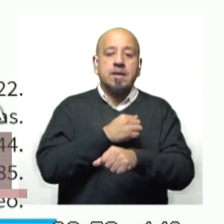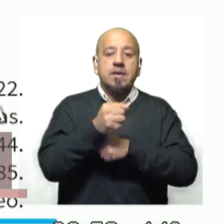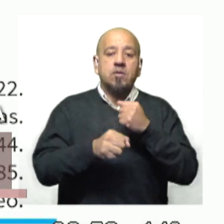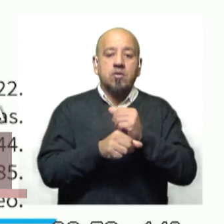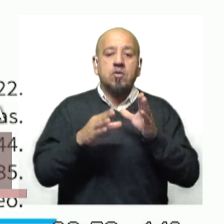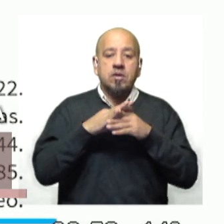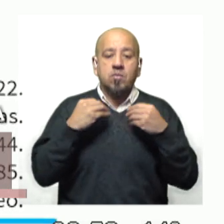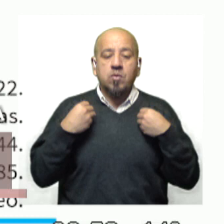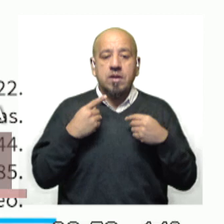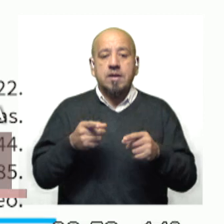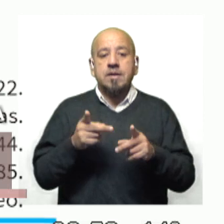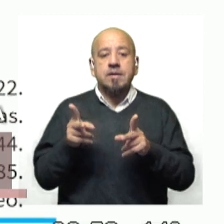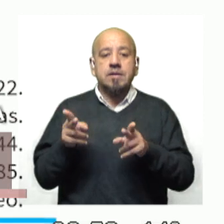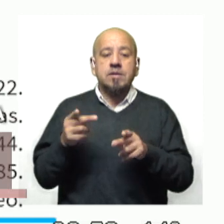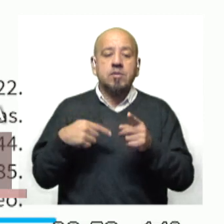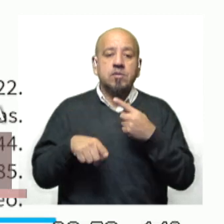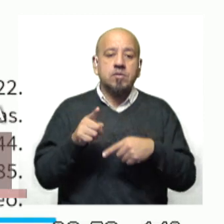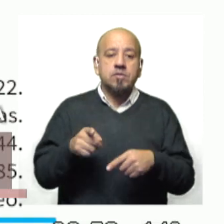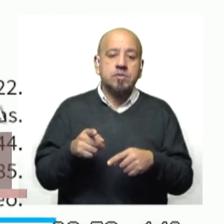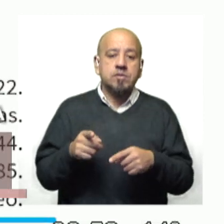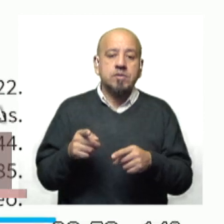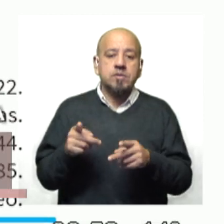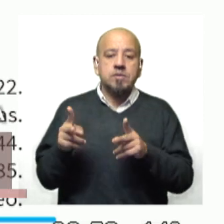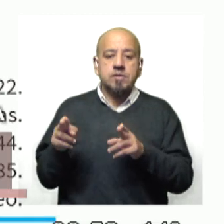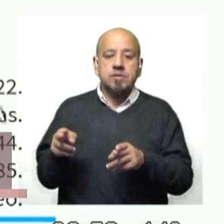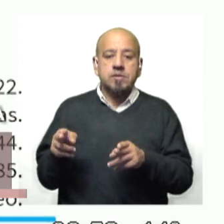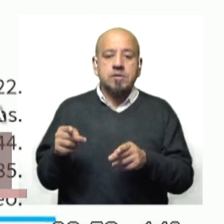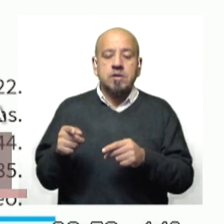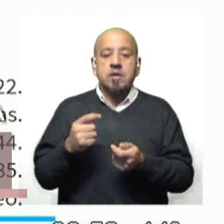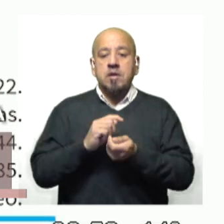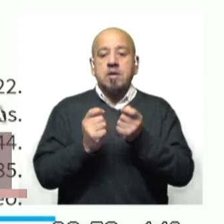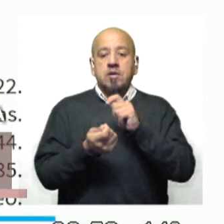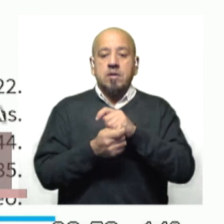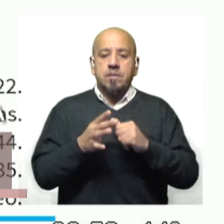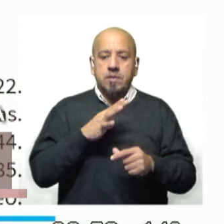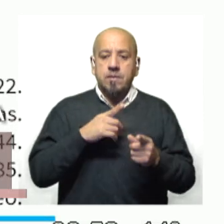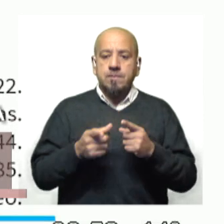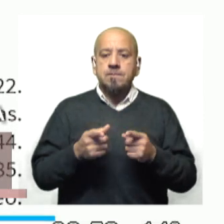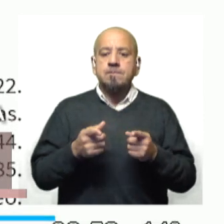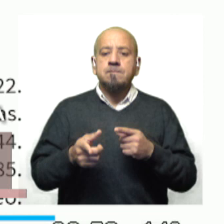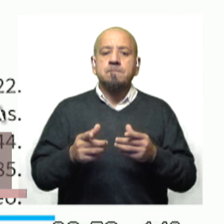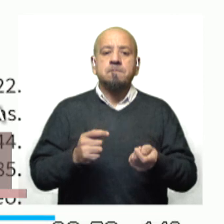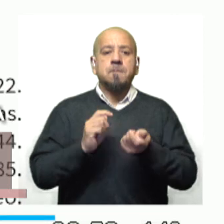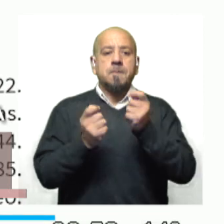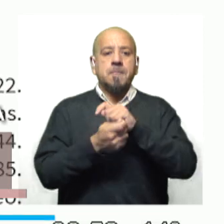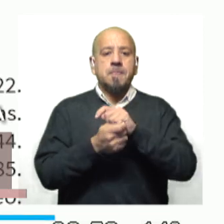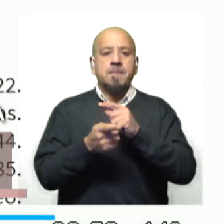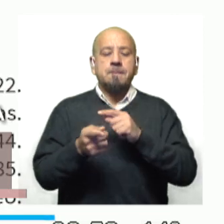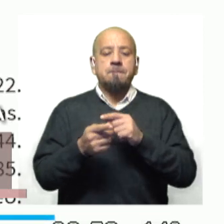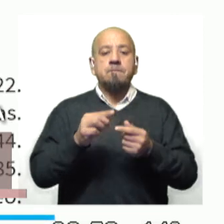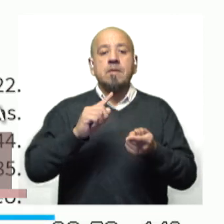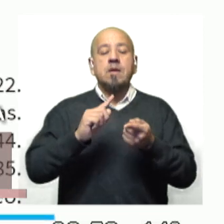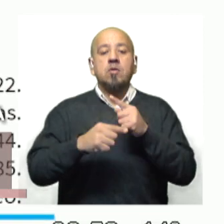Entonces hablamos de los ciclos dentro de lo que es decir, los cambios que van a suscitarse son cambios de